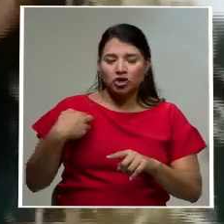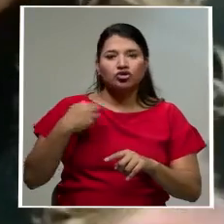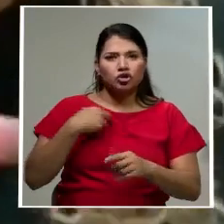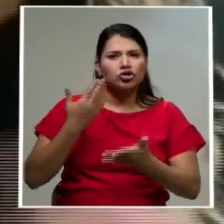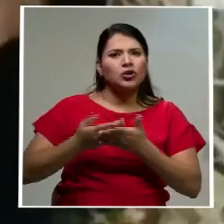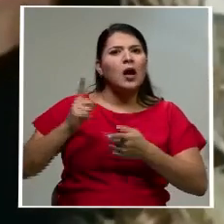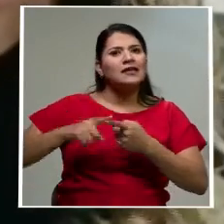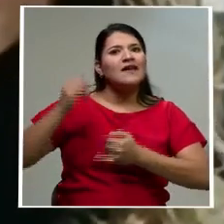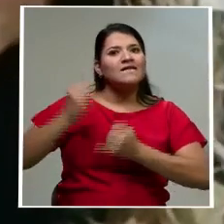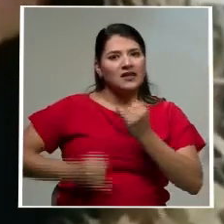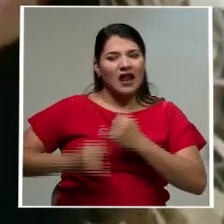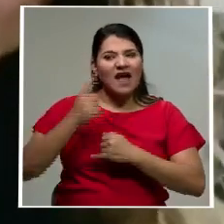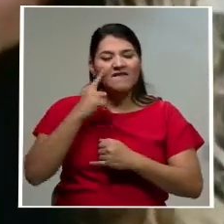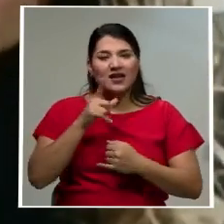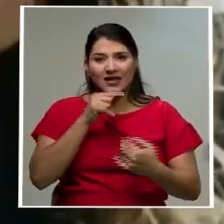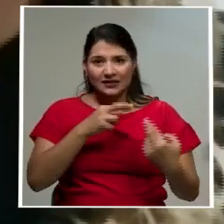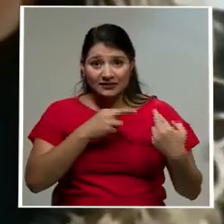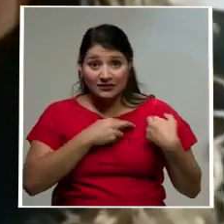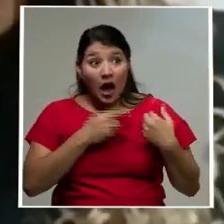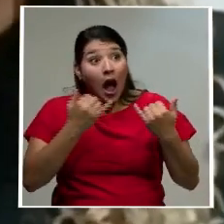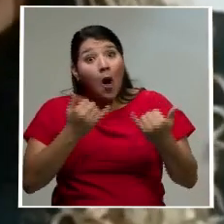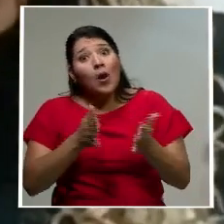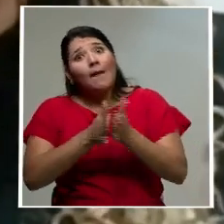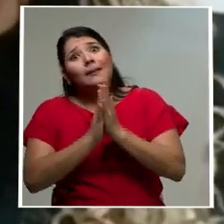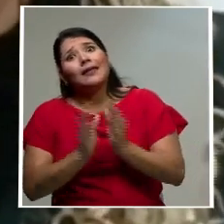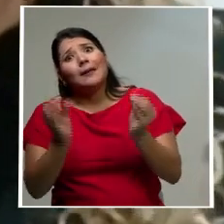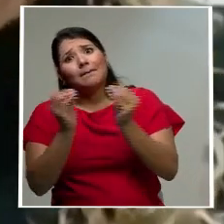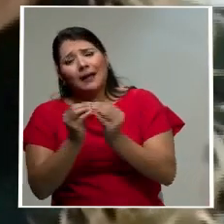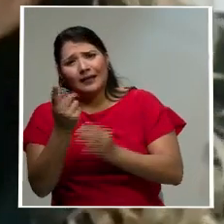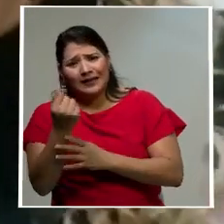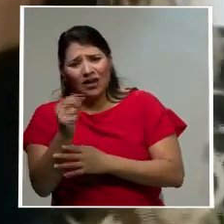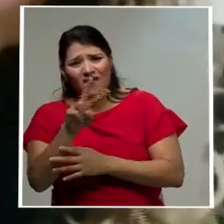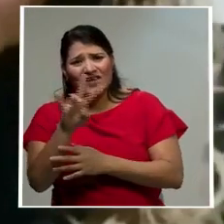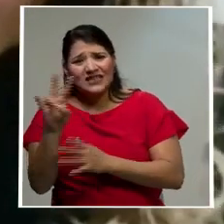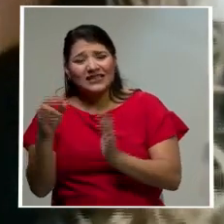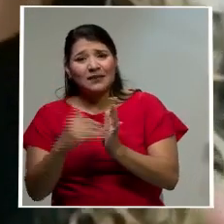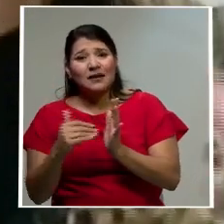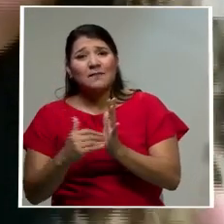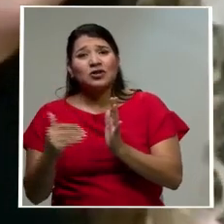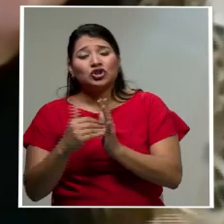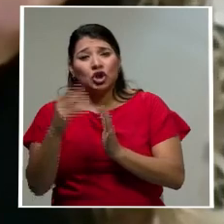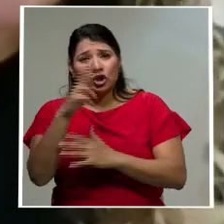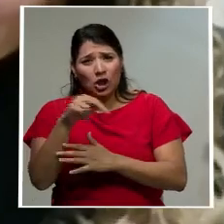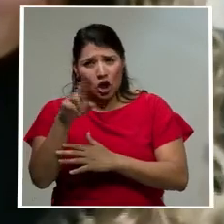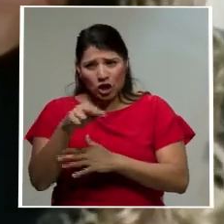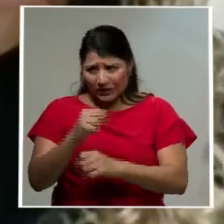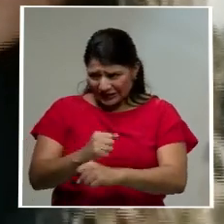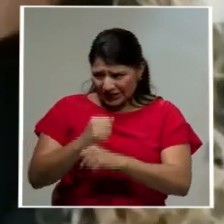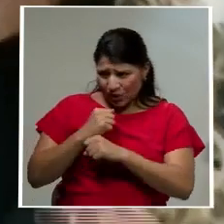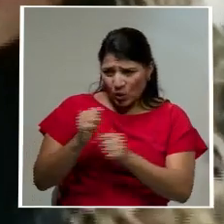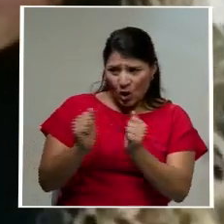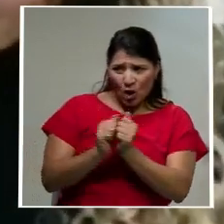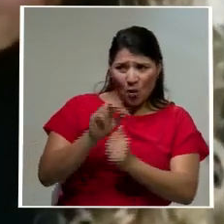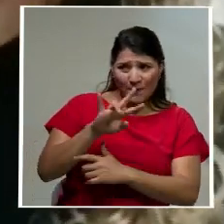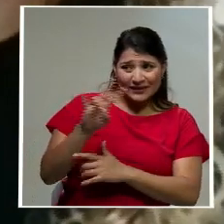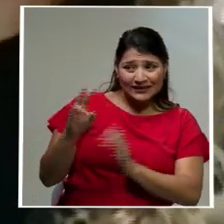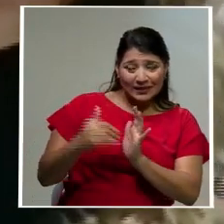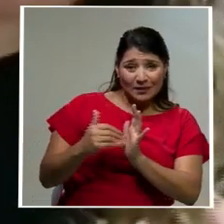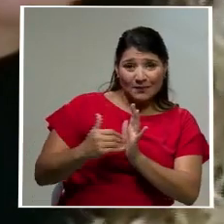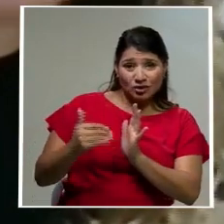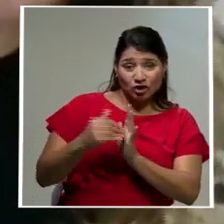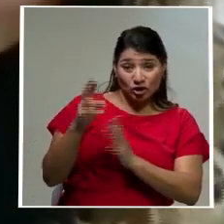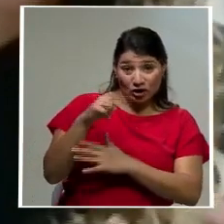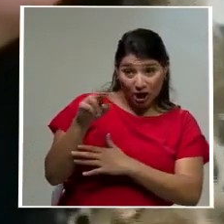a pedirle a la Asamblea que nos aprueben 27.000 millones de colones. Entonces se le dice, pero ¿está seguro que con eso, ministro, usted termina?